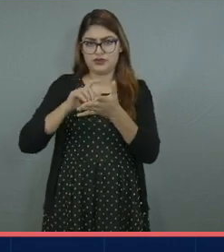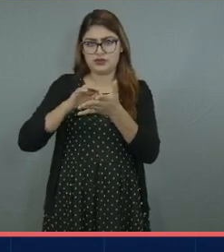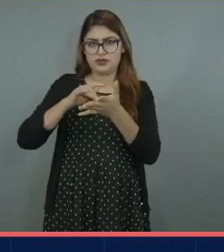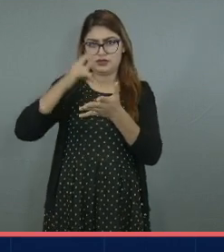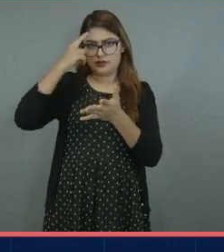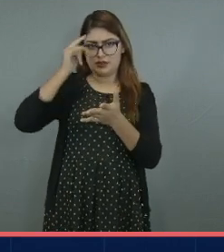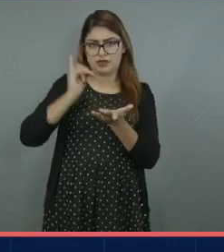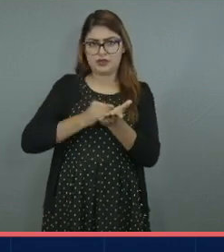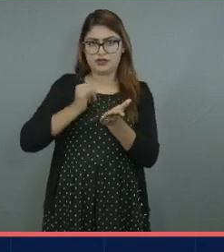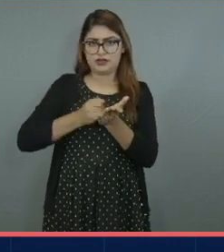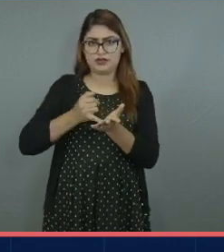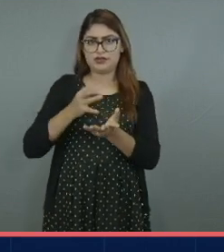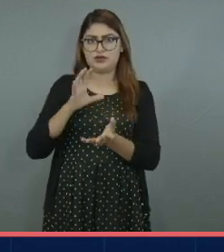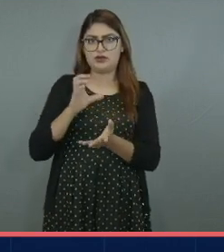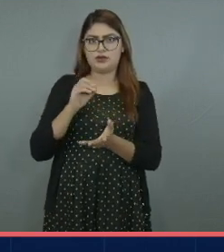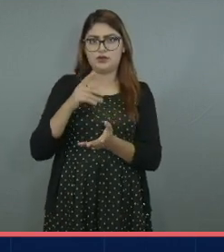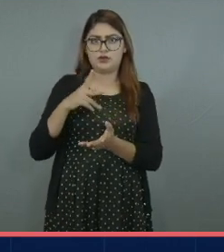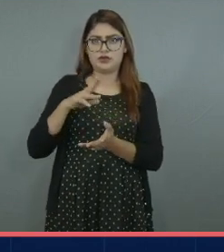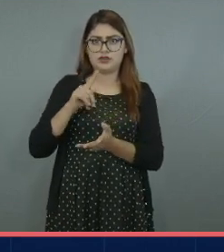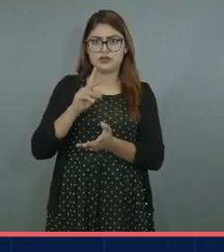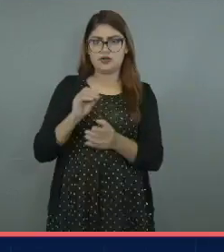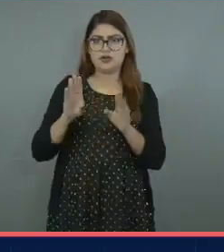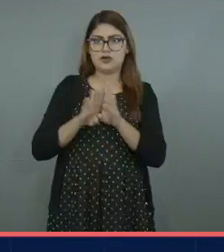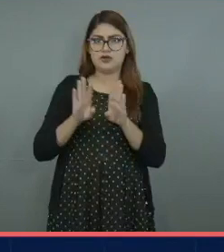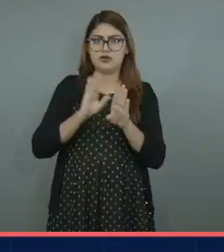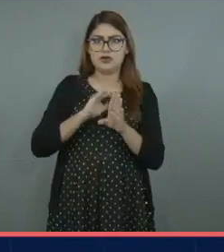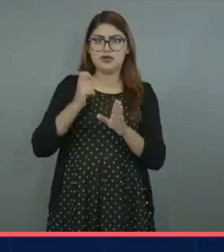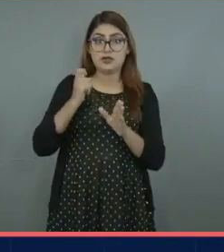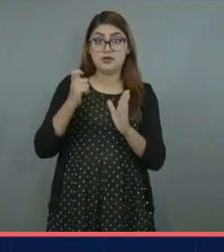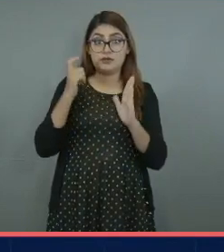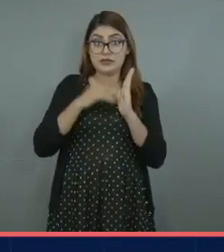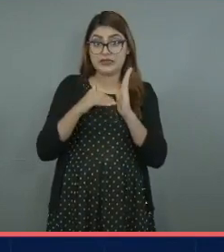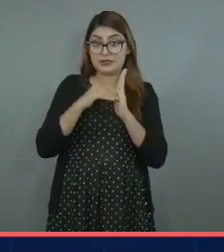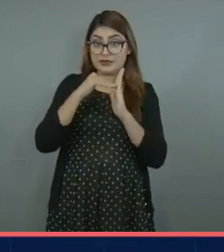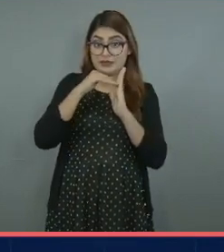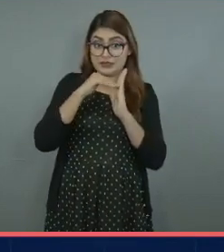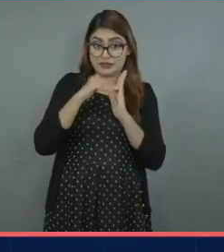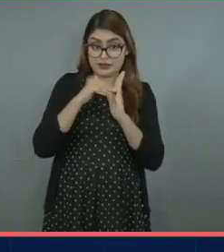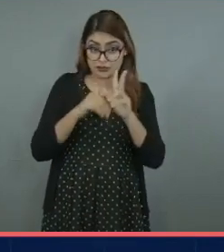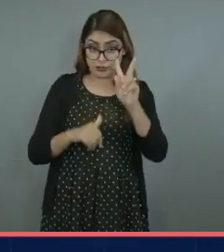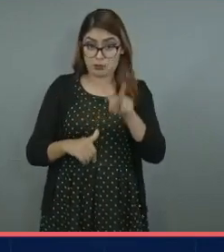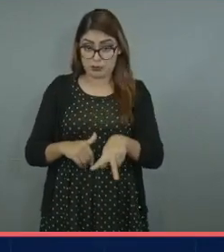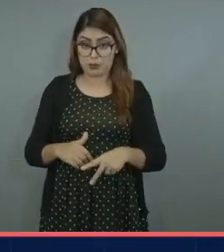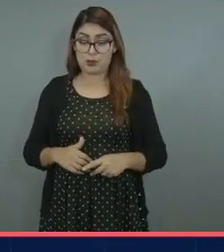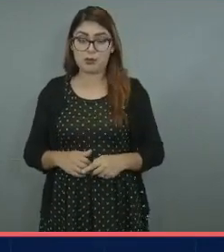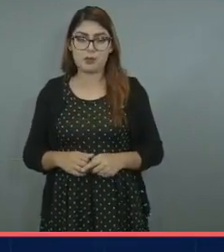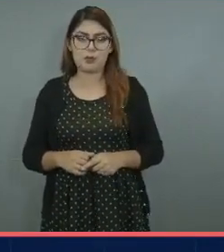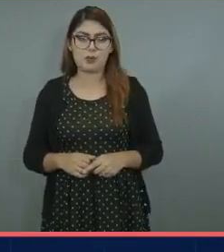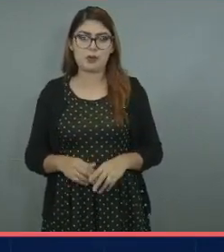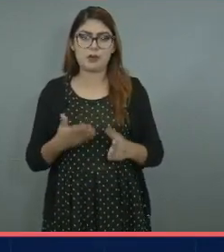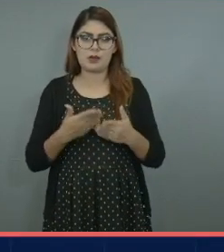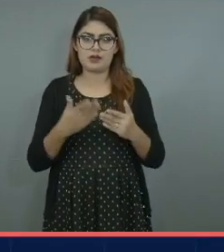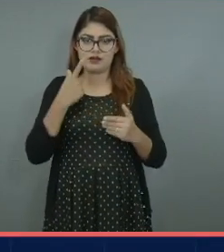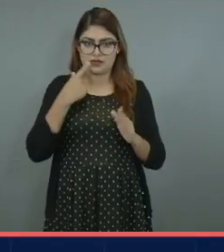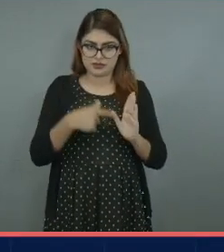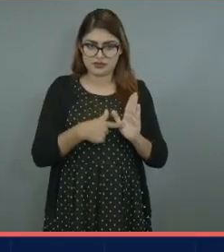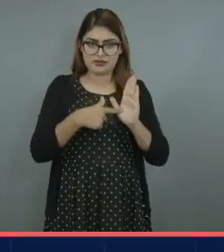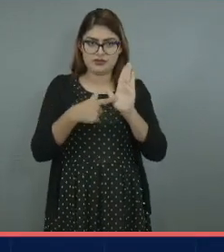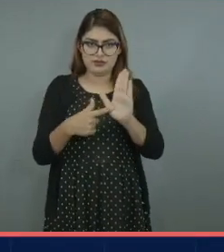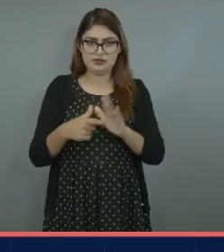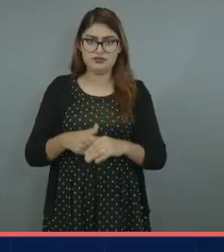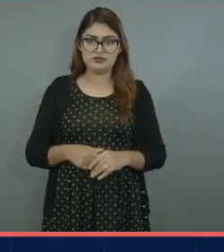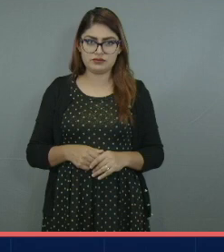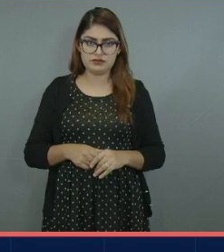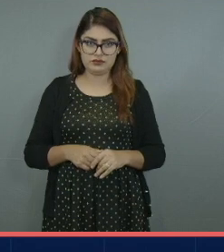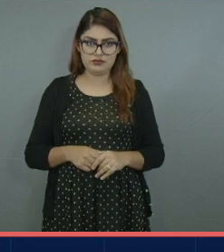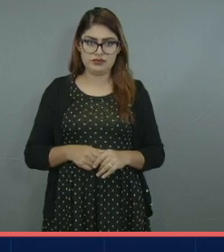podemos ganar millones de pesos. ¡Ojo! ¡Millones de pesos! ¿Sale? Así que, miren, vamos a